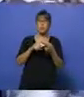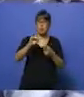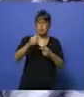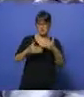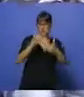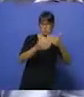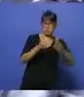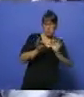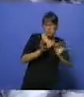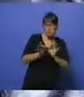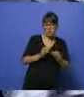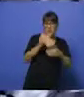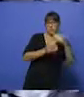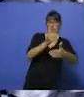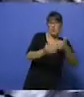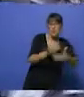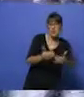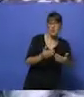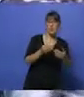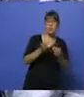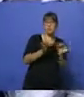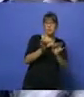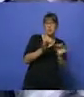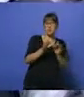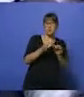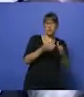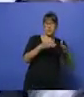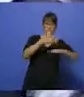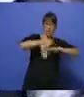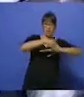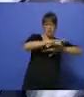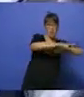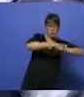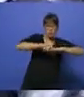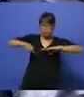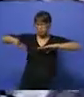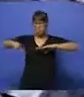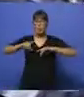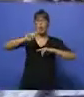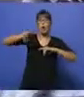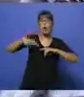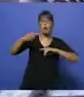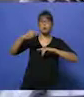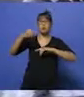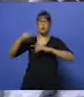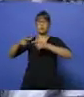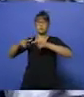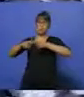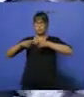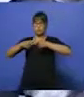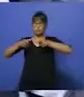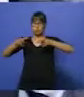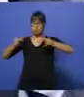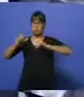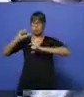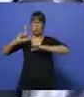emprendimientos. Uno de ellos es el emprendimiento de alcantarillas, otro es el de ladrillos block, la